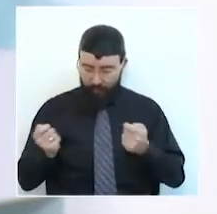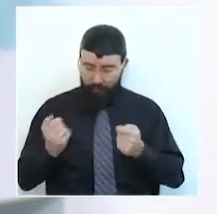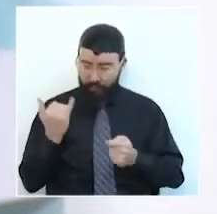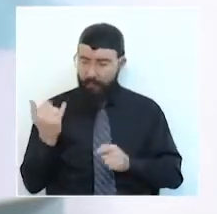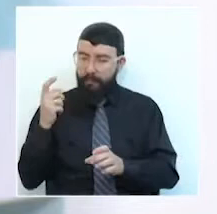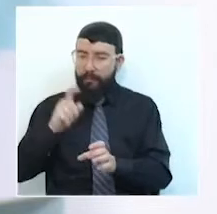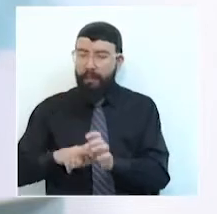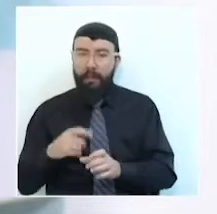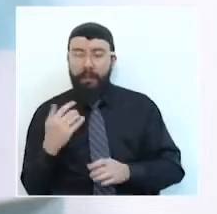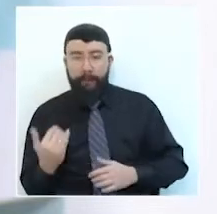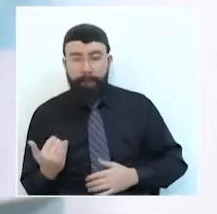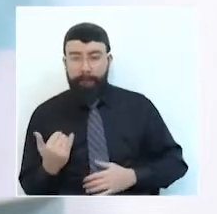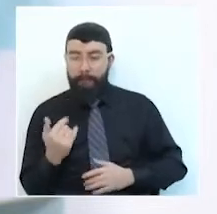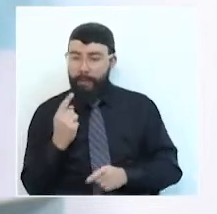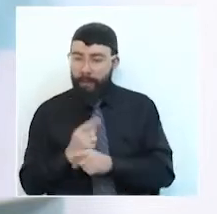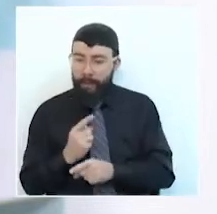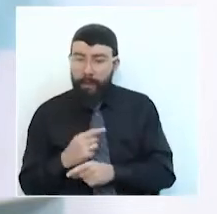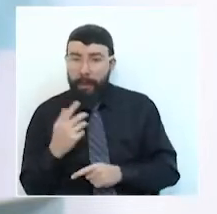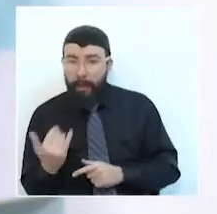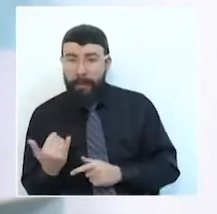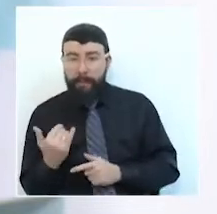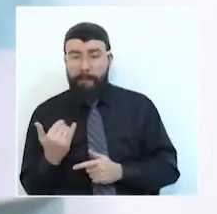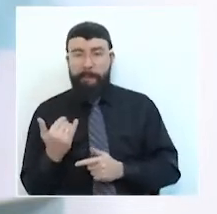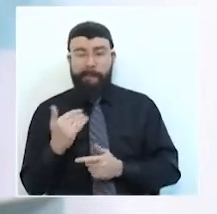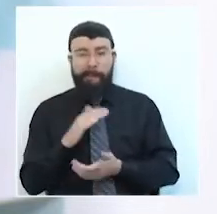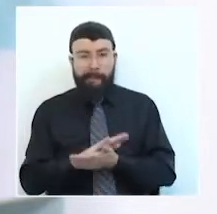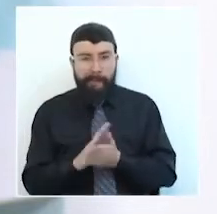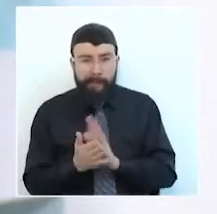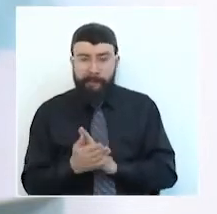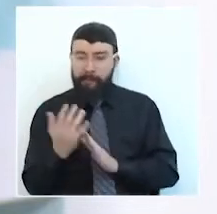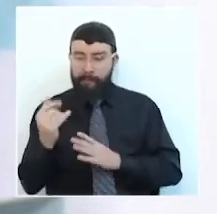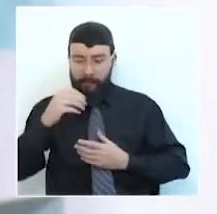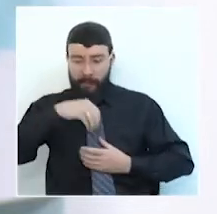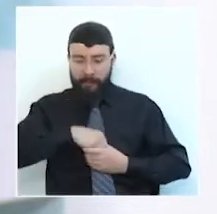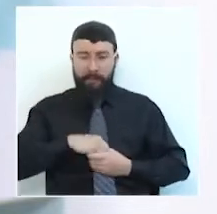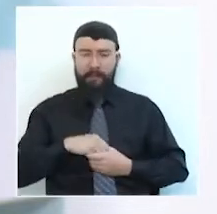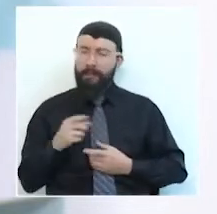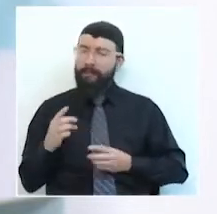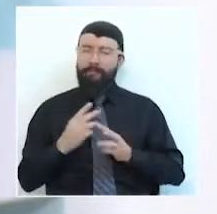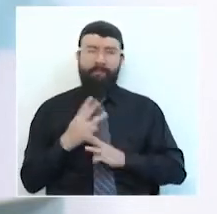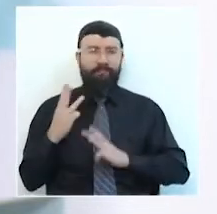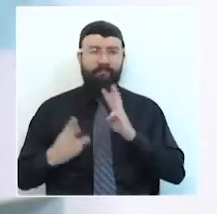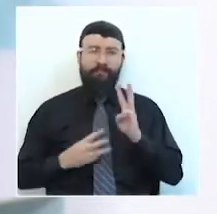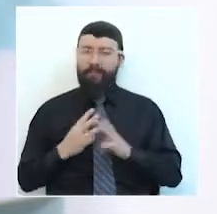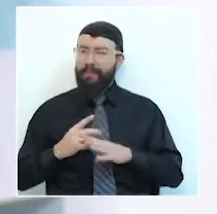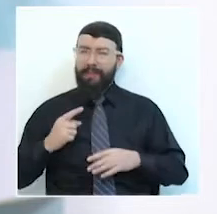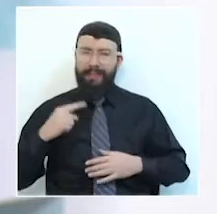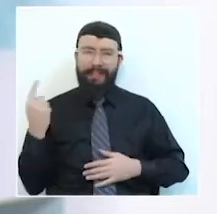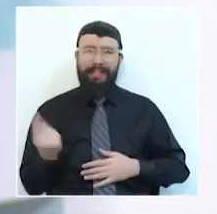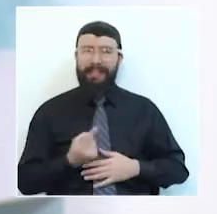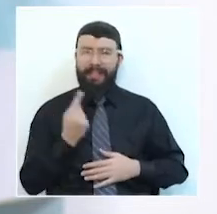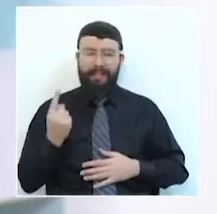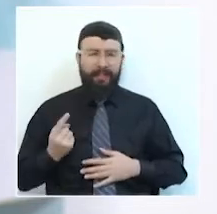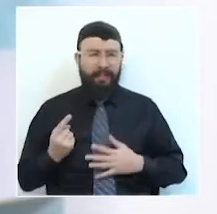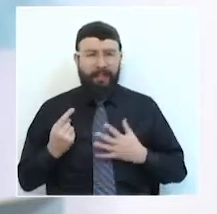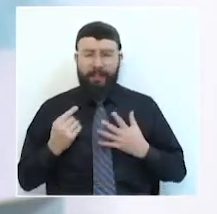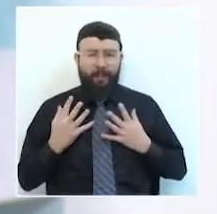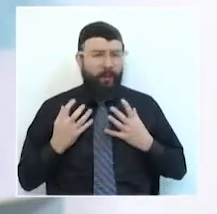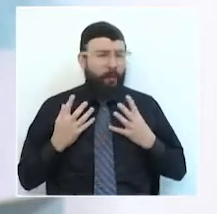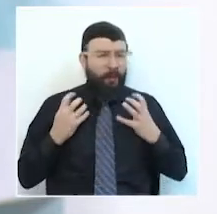mundo necesita mucha paz interior mundo en general está muy crispado la gente está muy tensa y